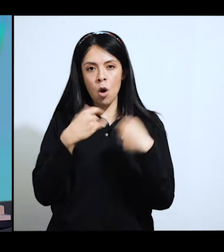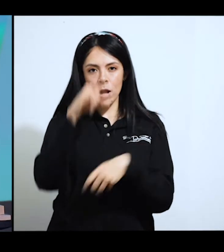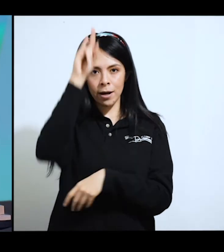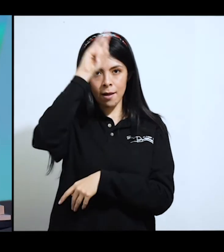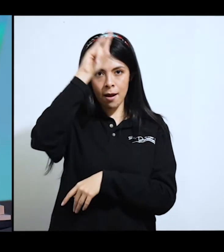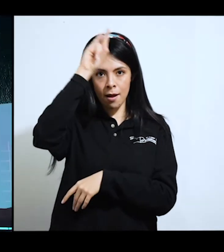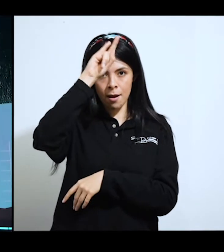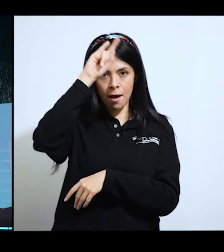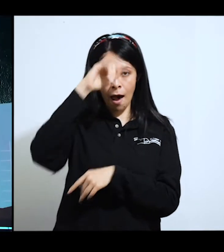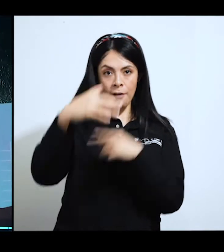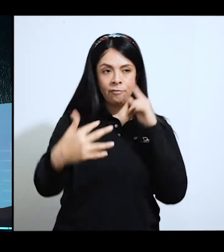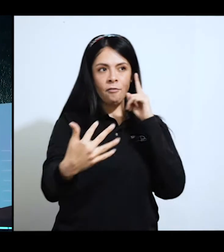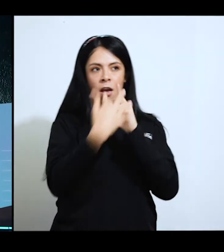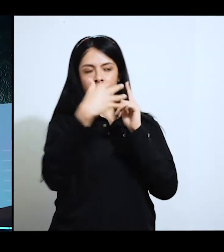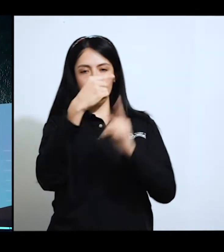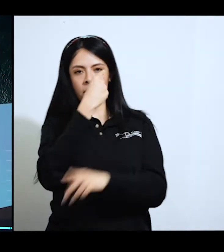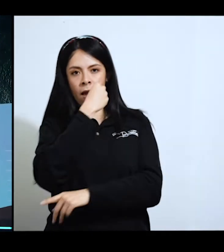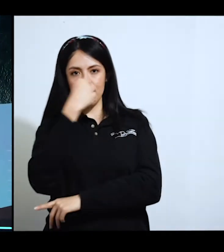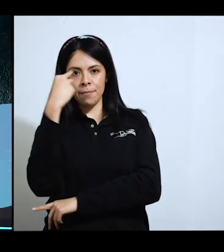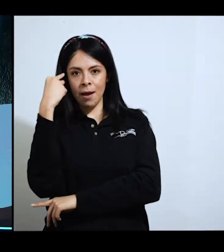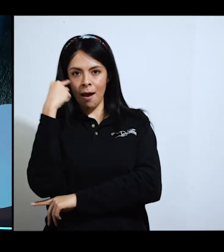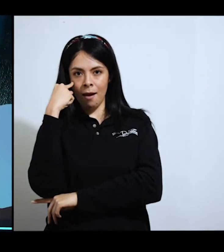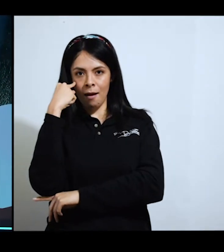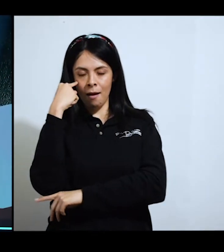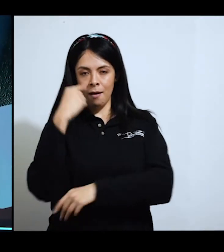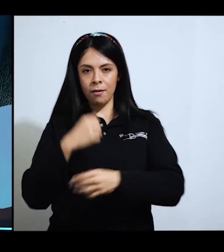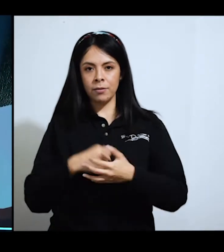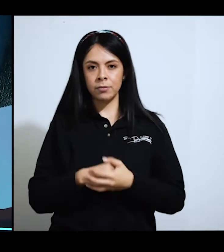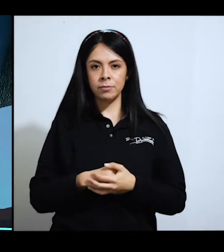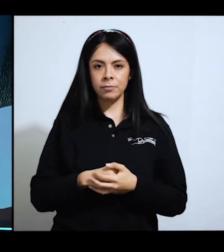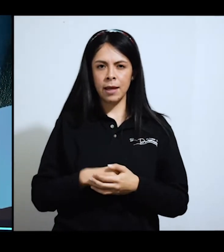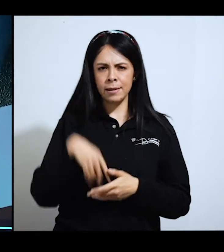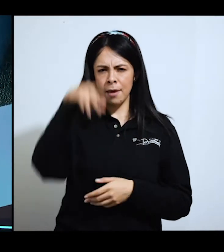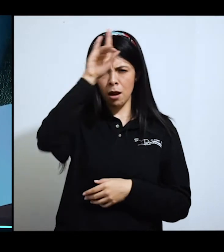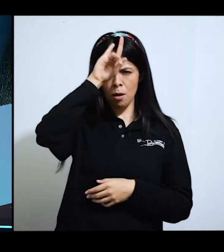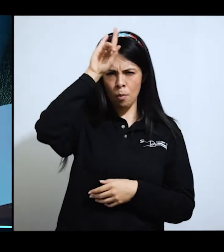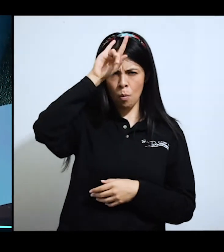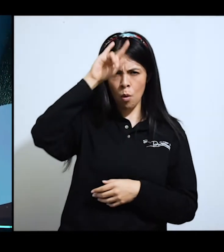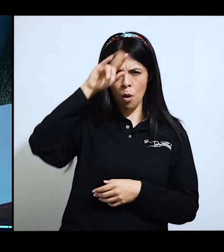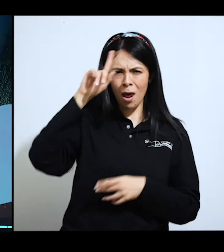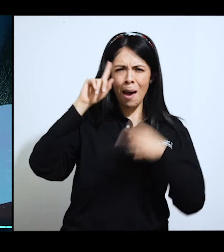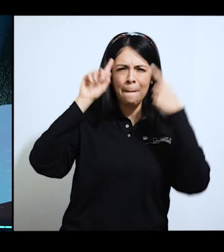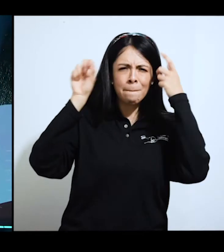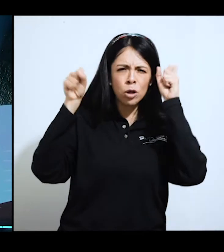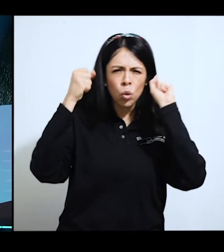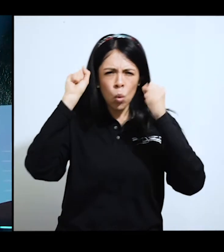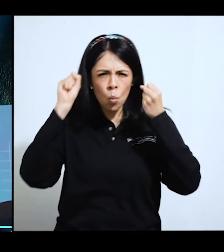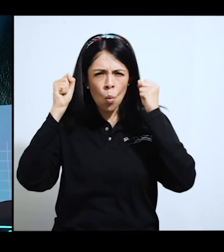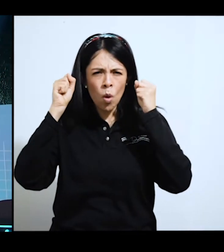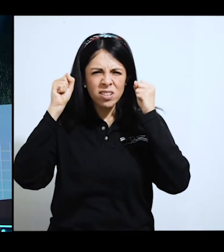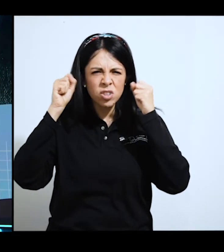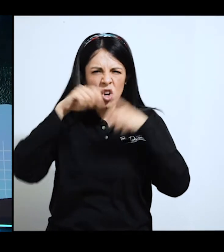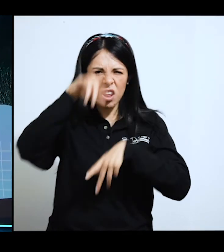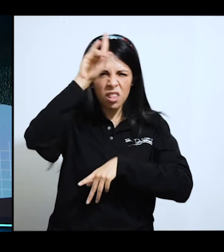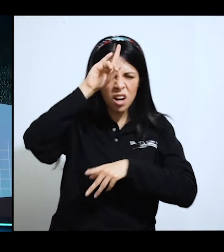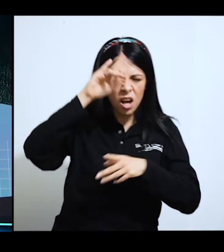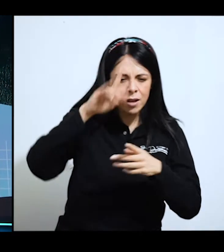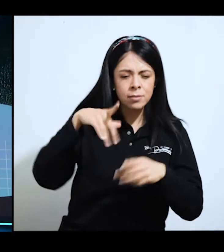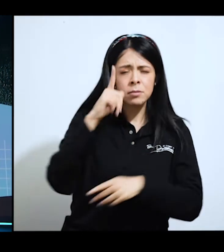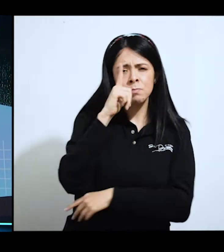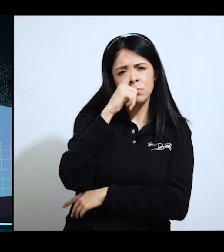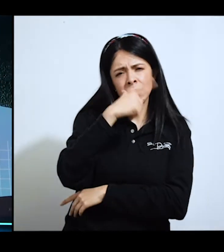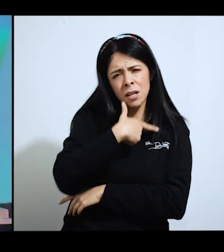incluso, en este momento hay demonios que están afectando tu mirada. Son demonios